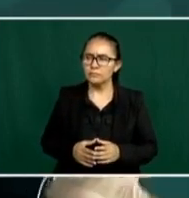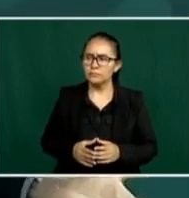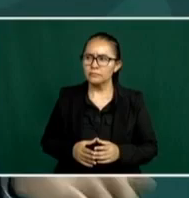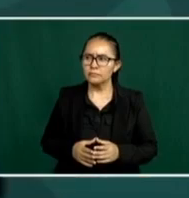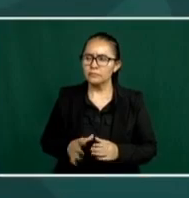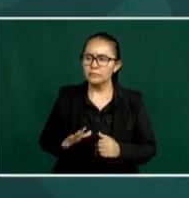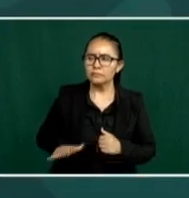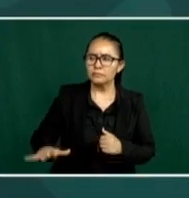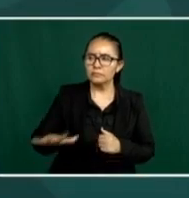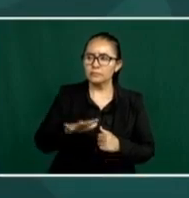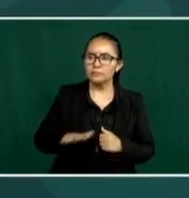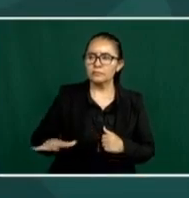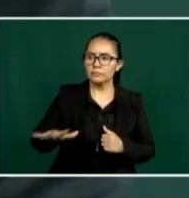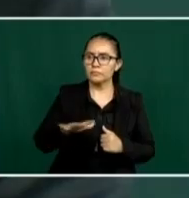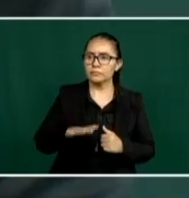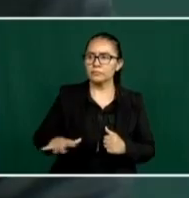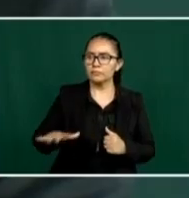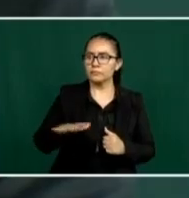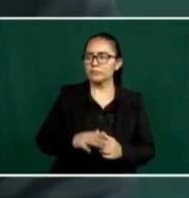todo el tiempo.